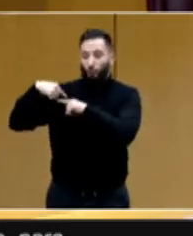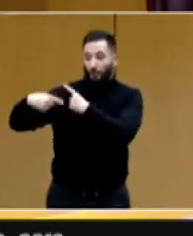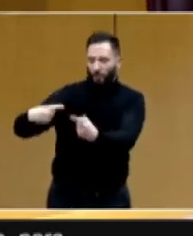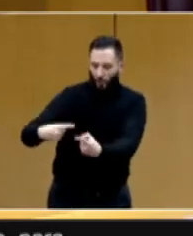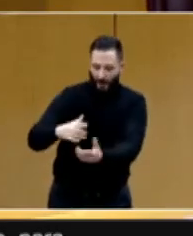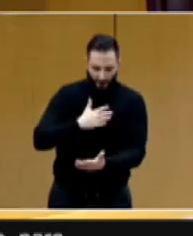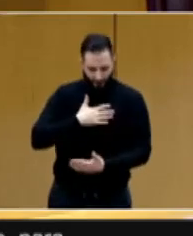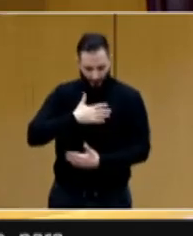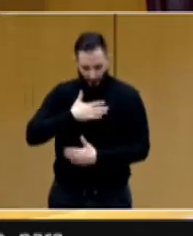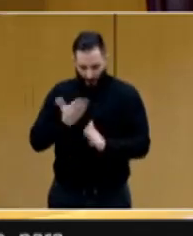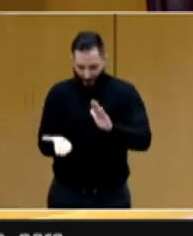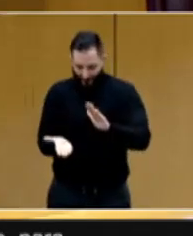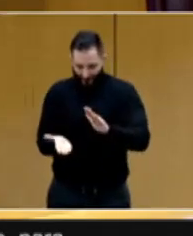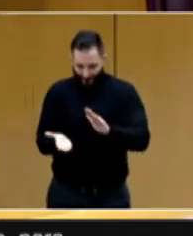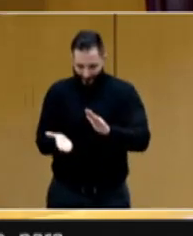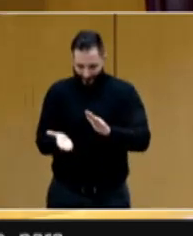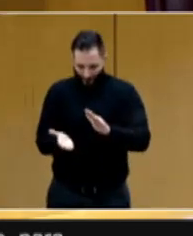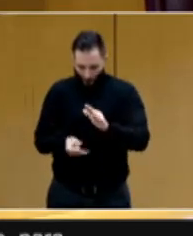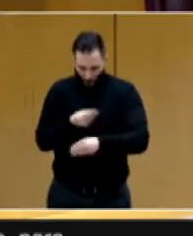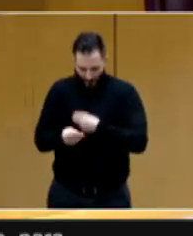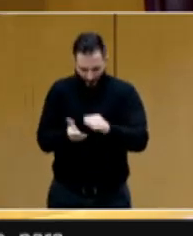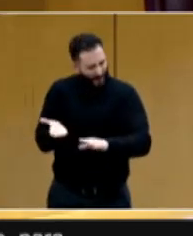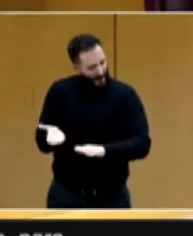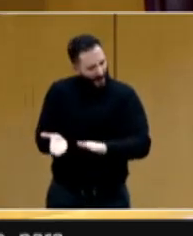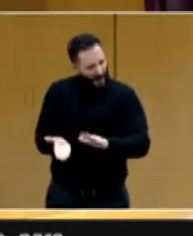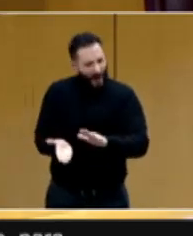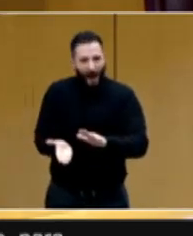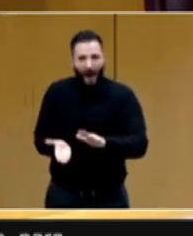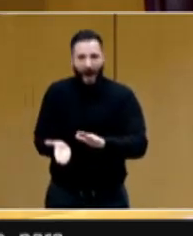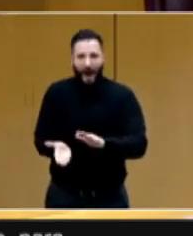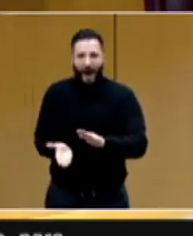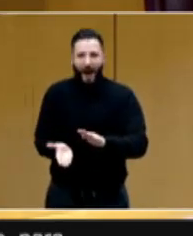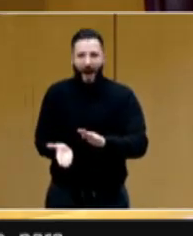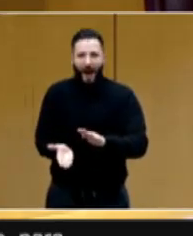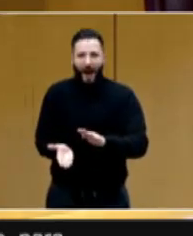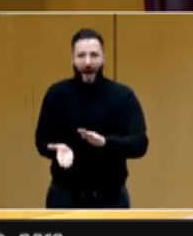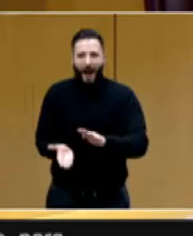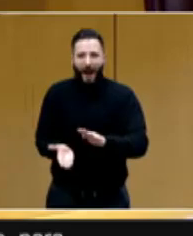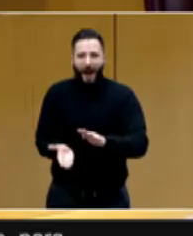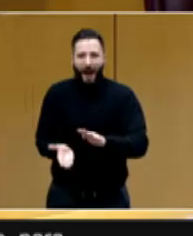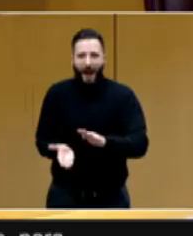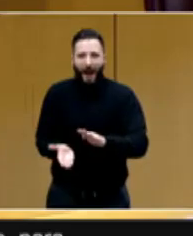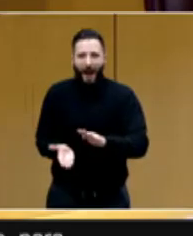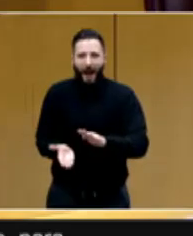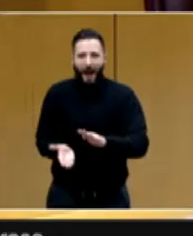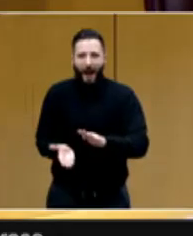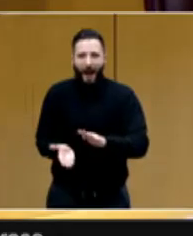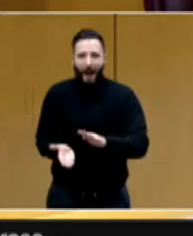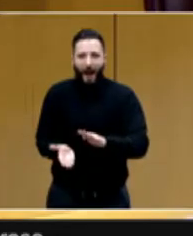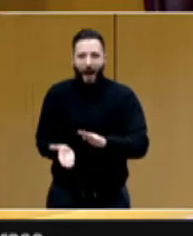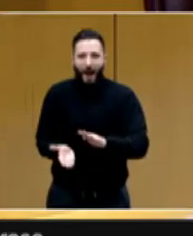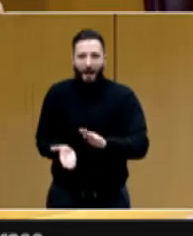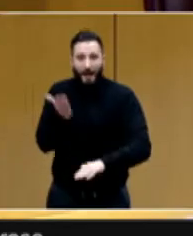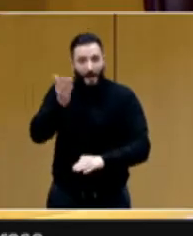alcar poderoso muchísimo y lo utilizamos además en una situación en la que nos permite mantener ese entorno